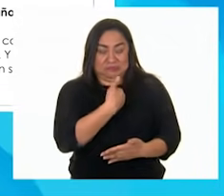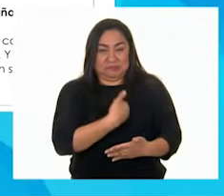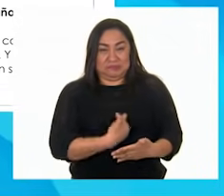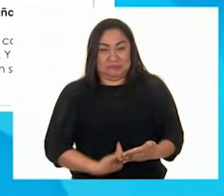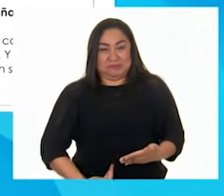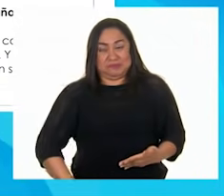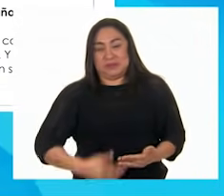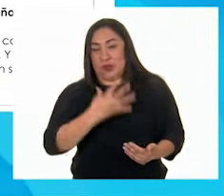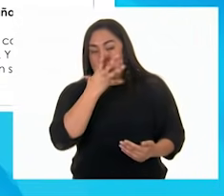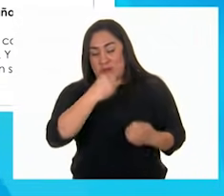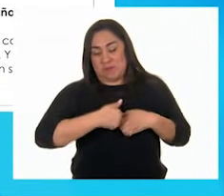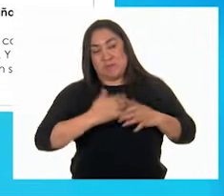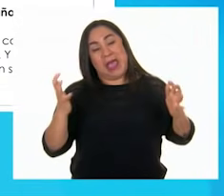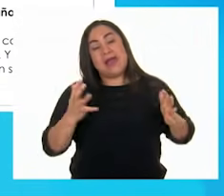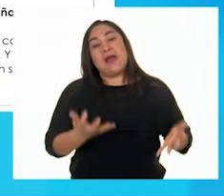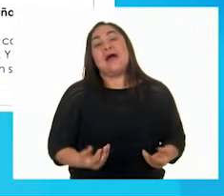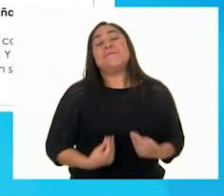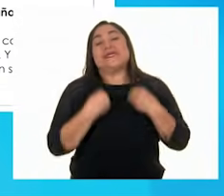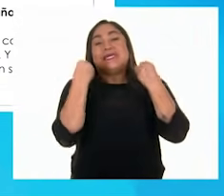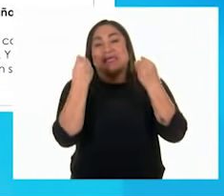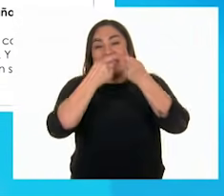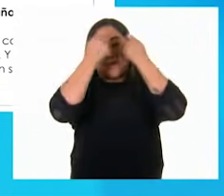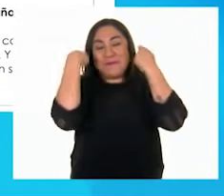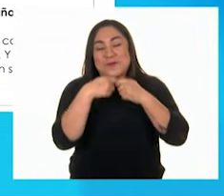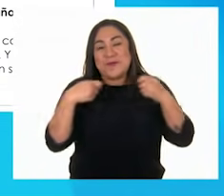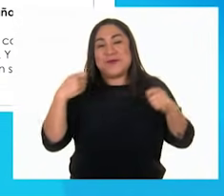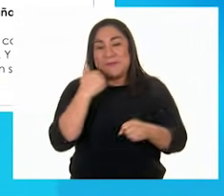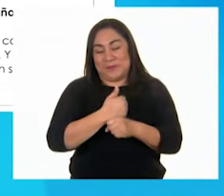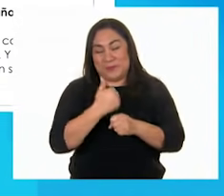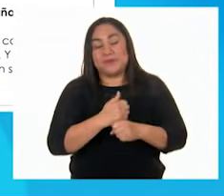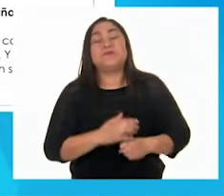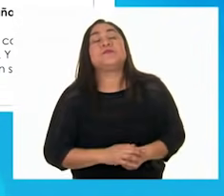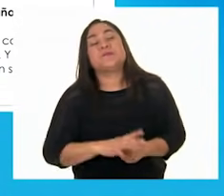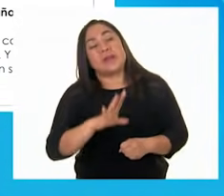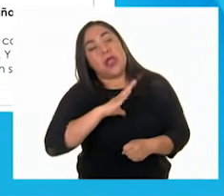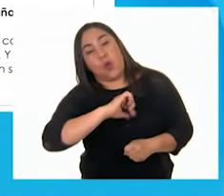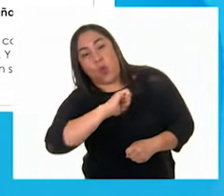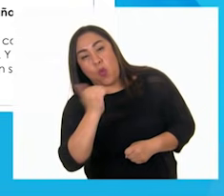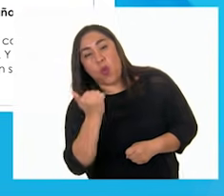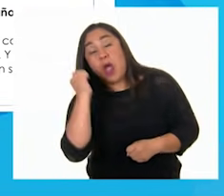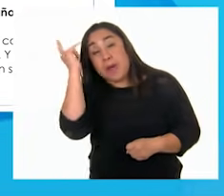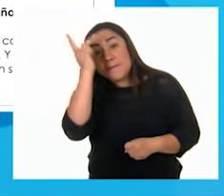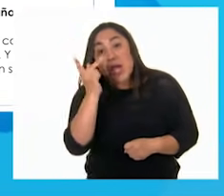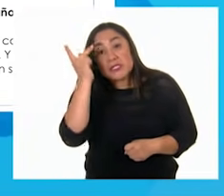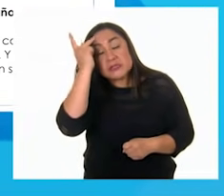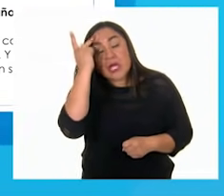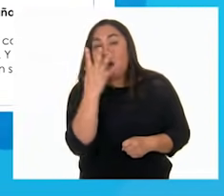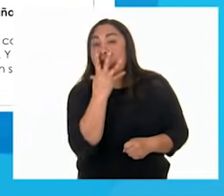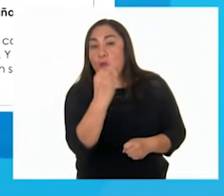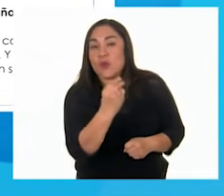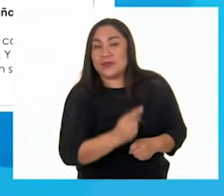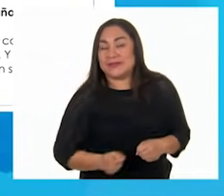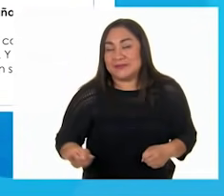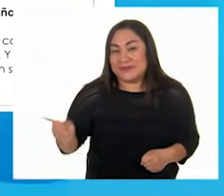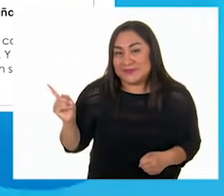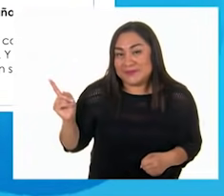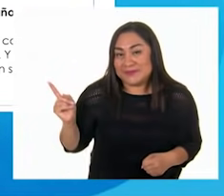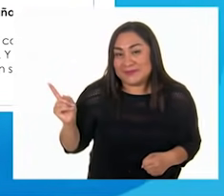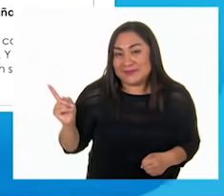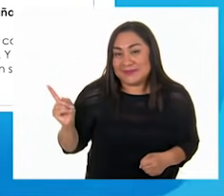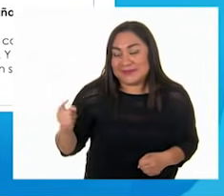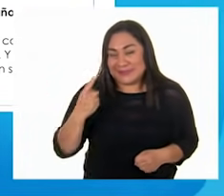al lobo. Uy. Y el pastor y el lobo, ahí vemos al pastorcito que está gritando, ¿no? Está,